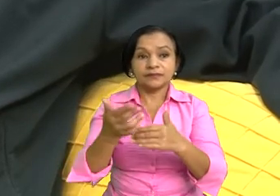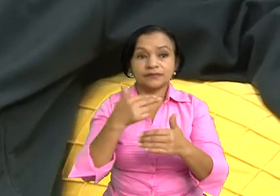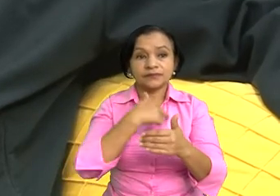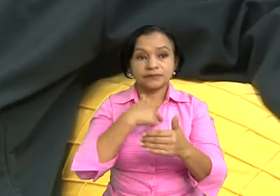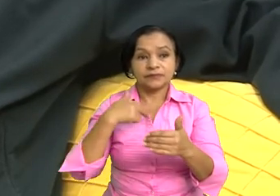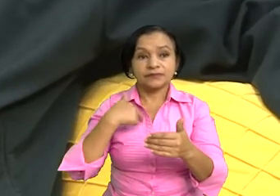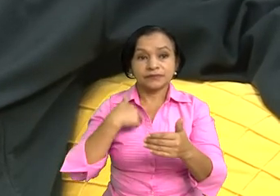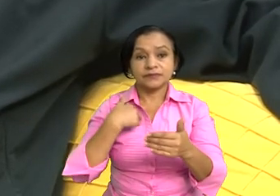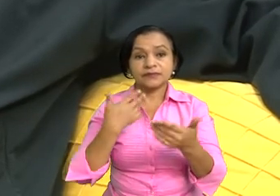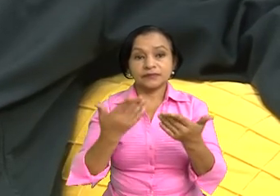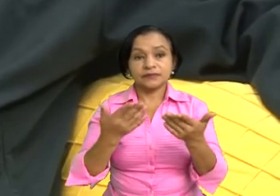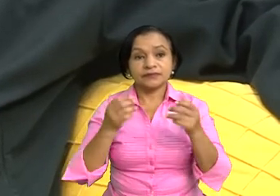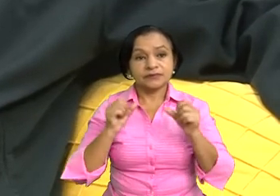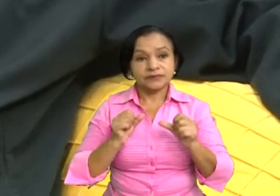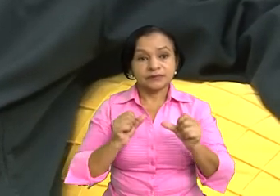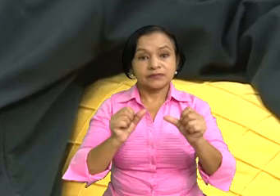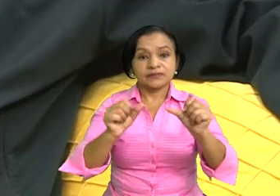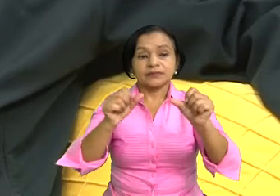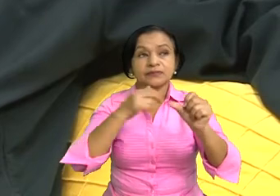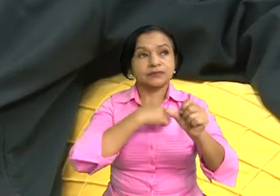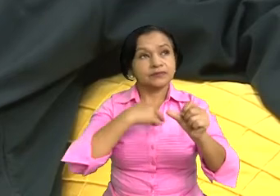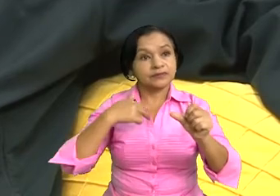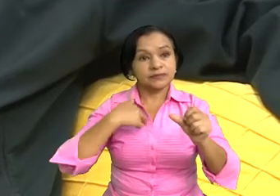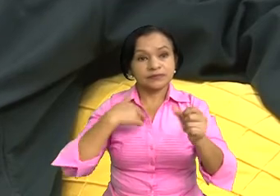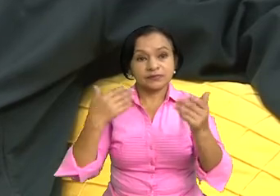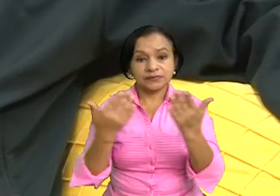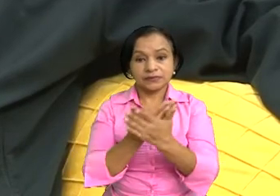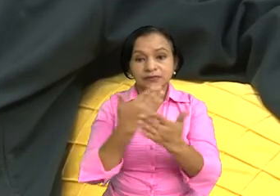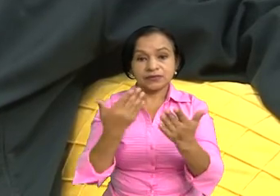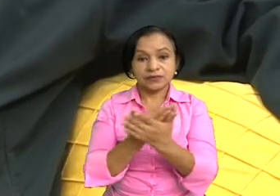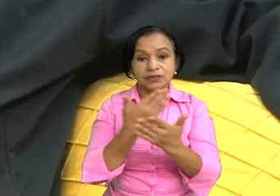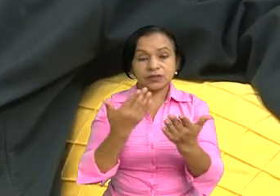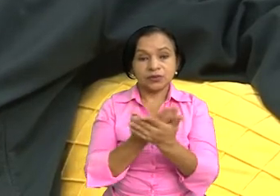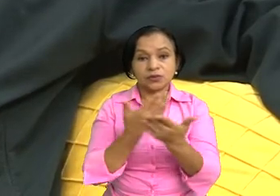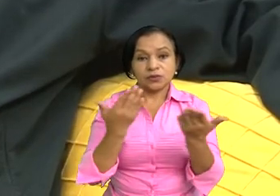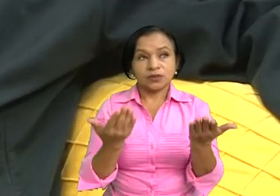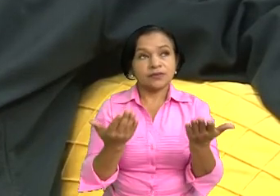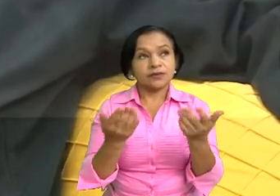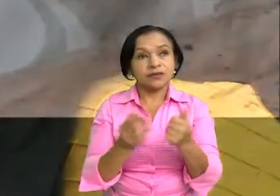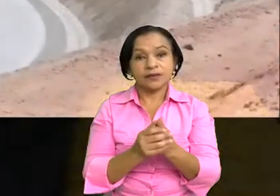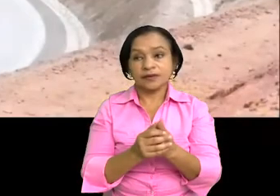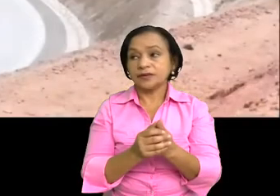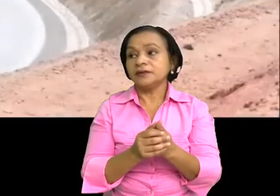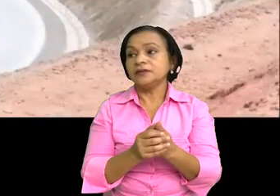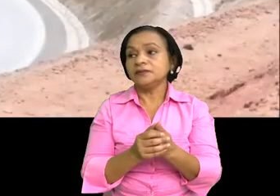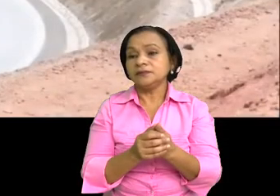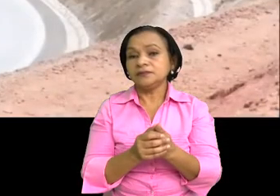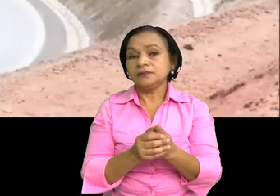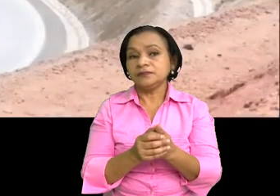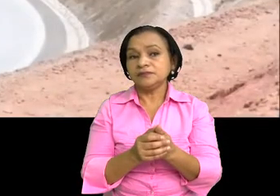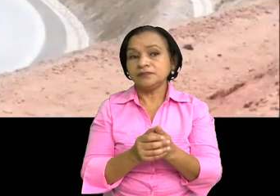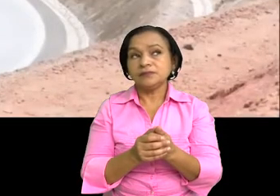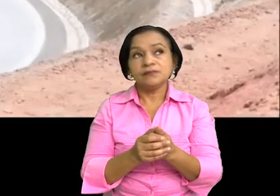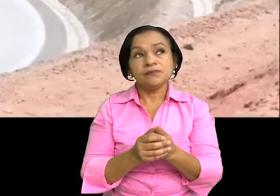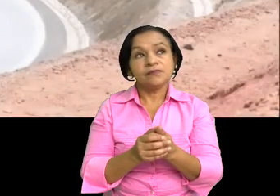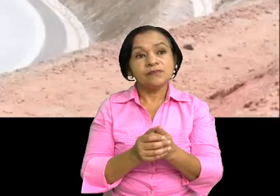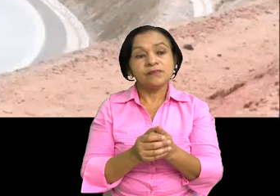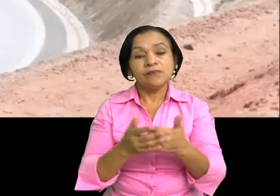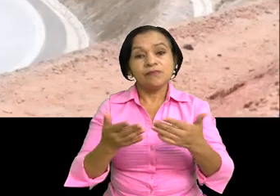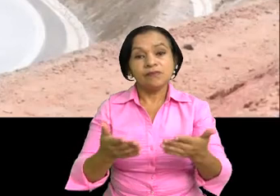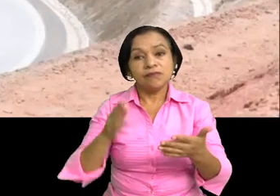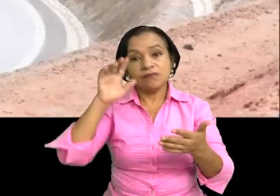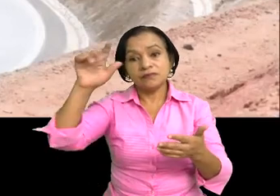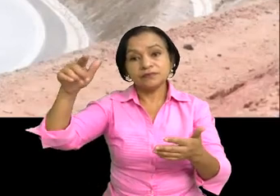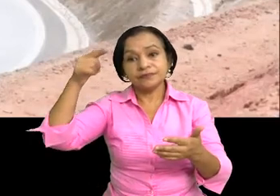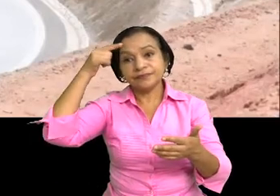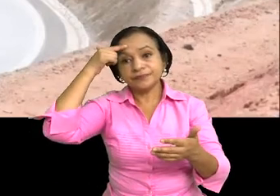a avanzar en la construcción de nuevas vías. Y sí, sí. En el